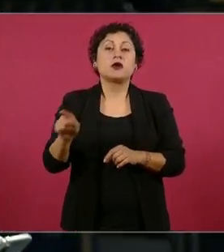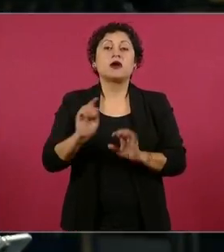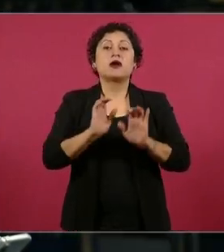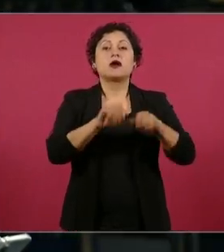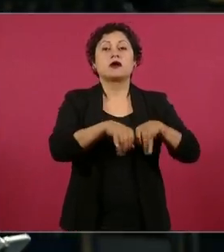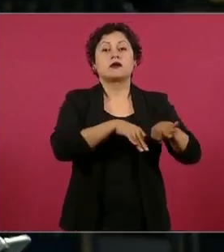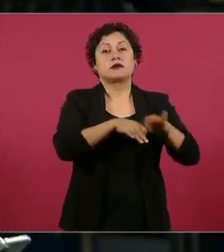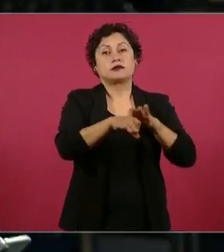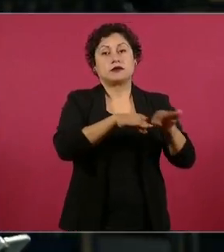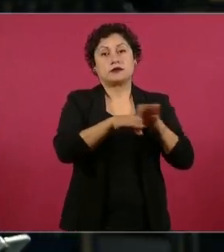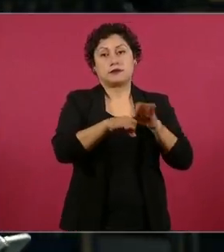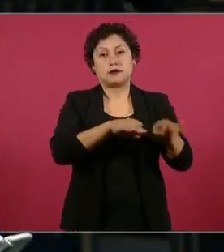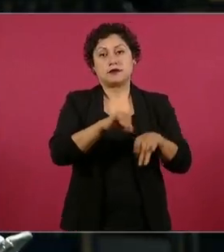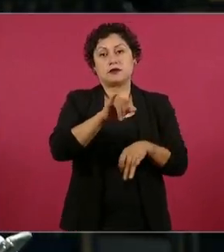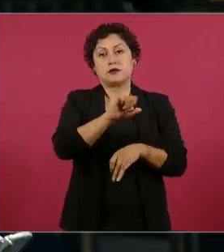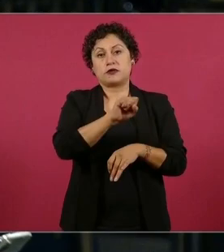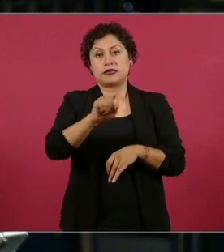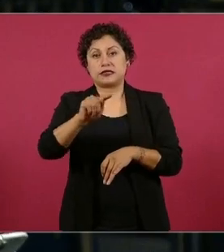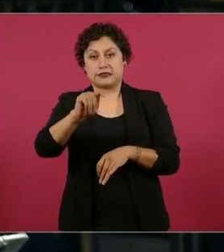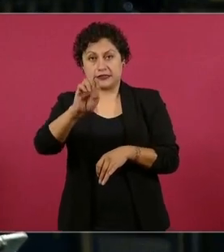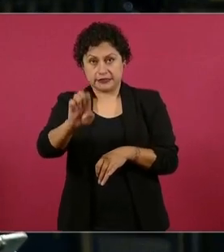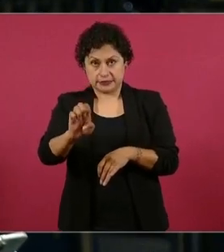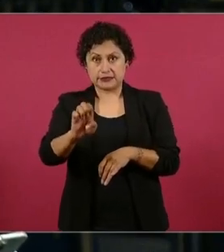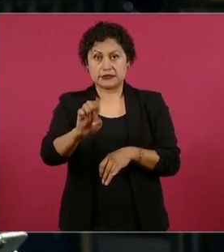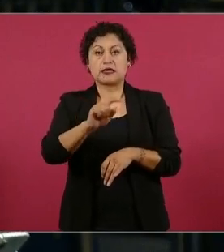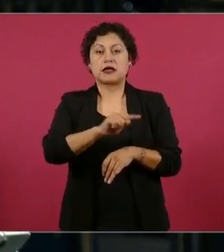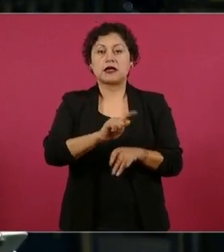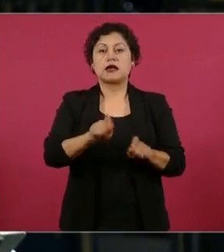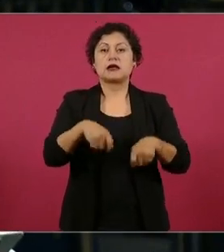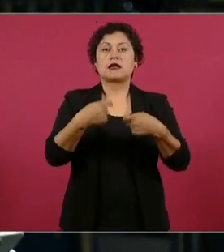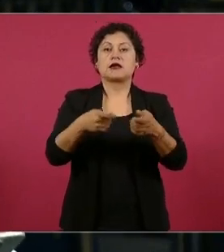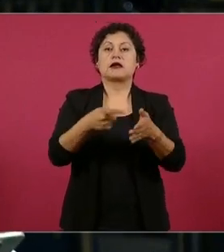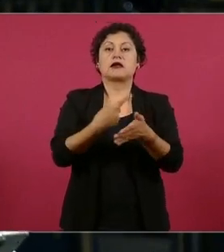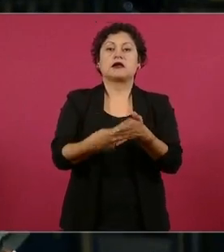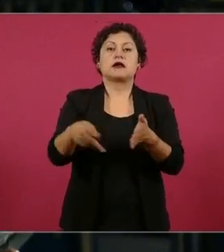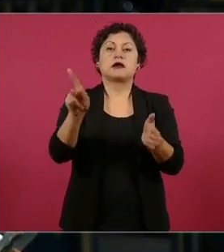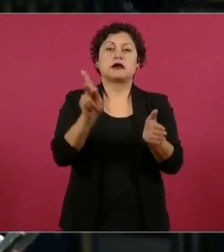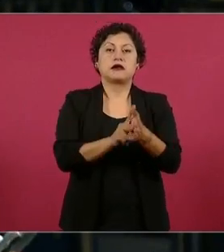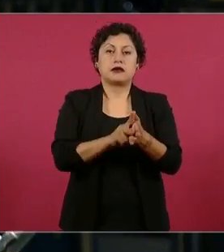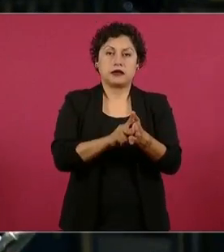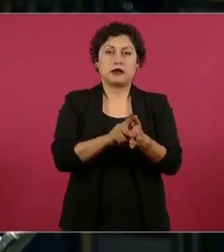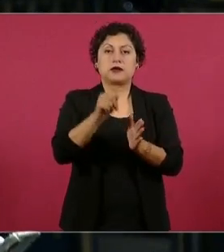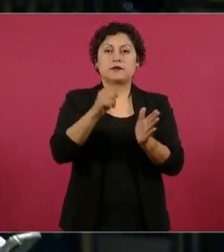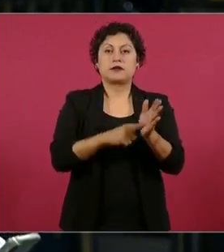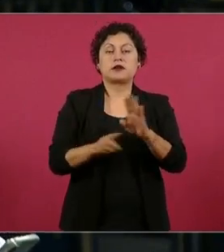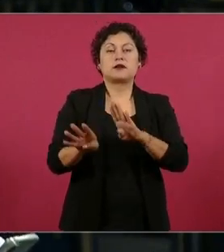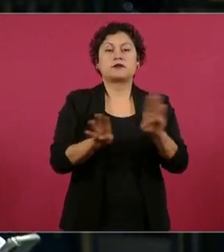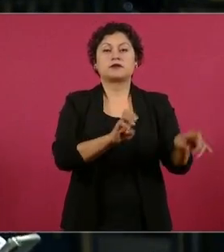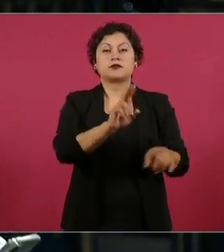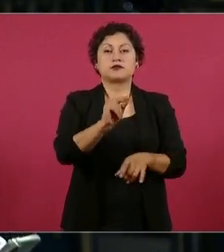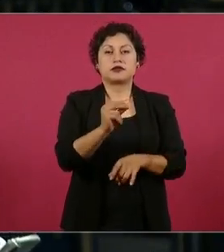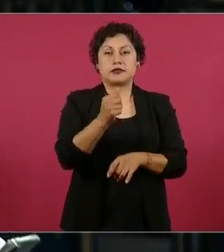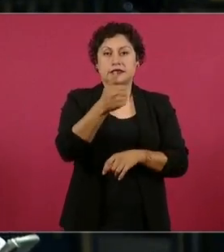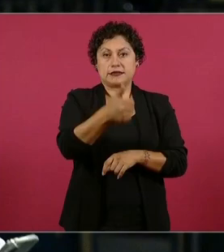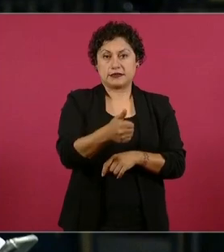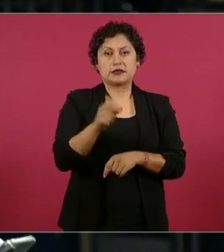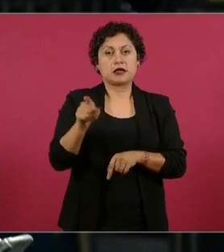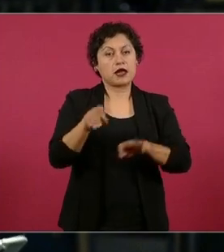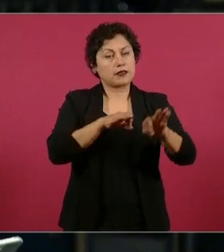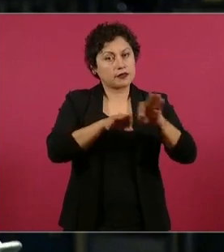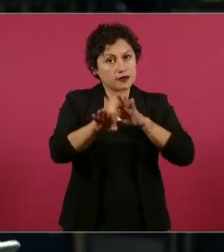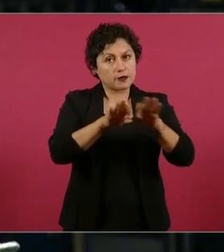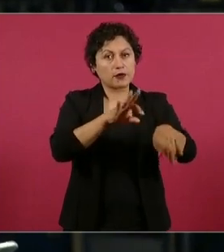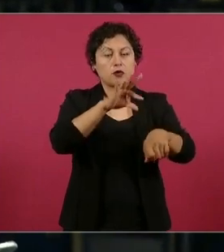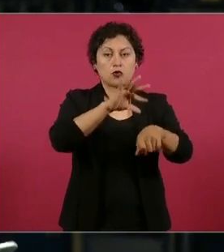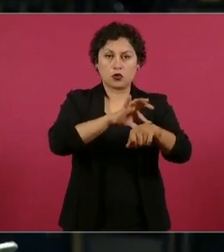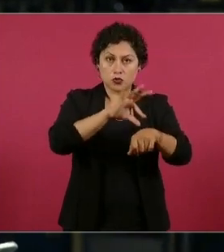Servicio de los Trabajadores del Estado, al ISSSTE, y fue basificado el 1 de octubre de 1986. Trabajó como médico